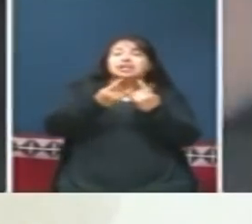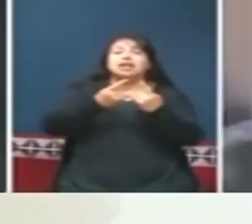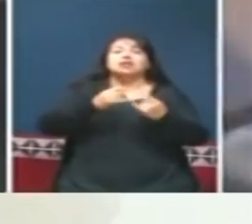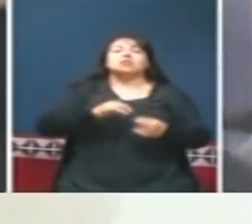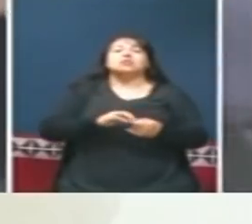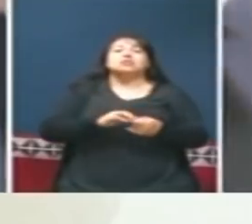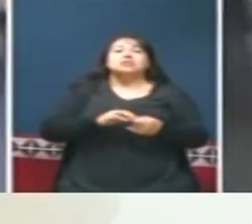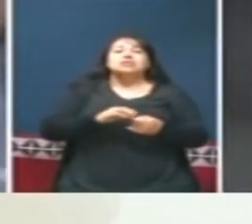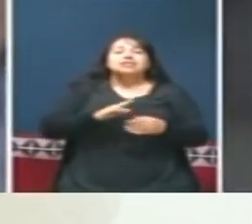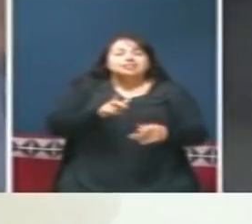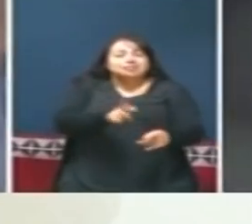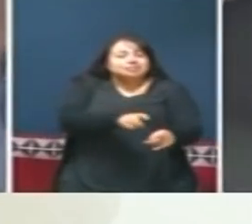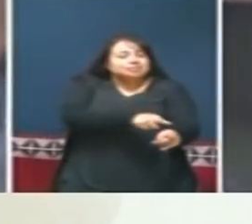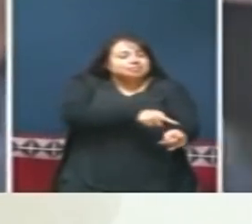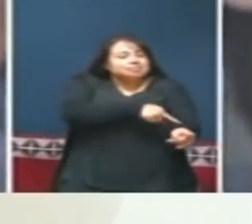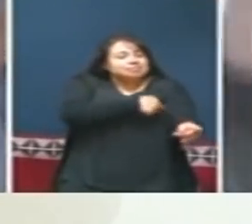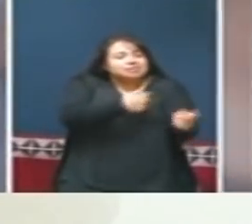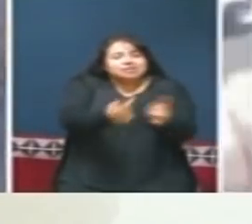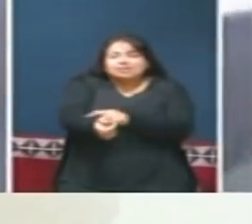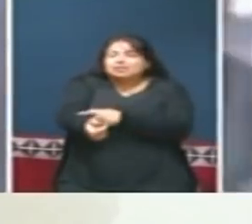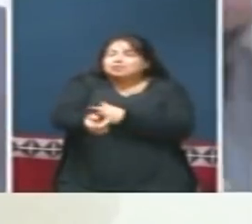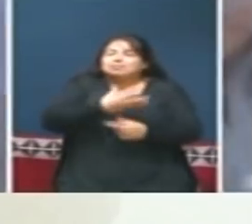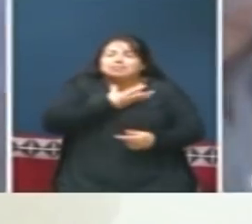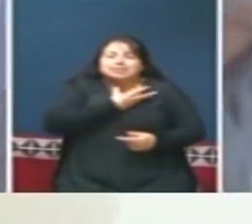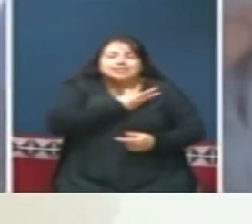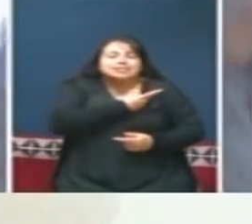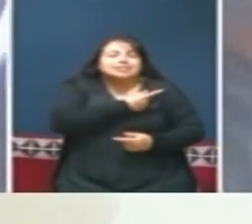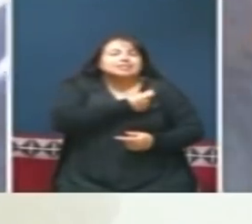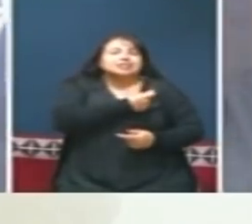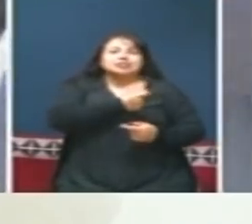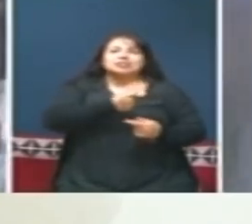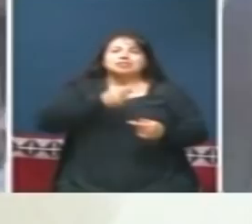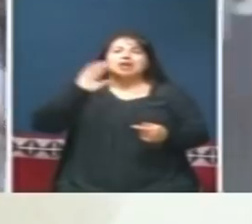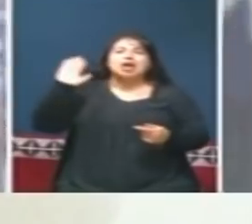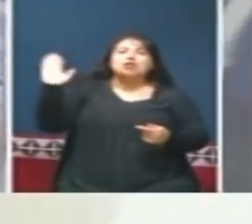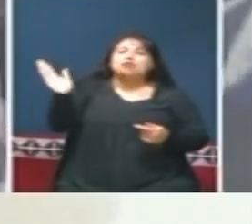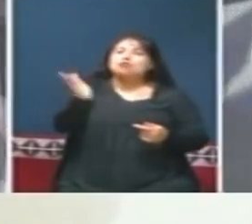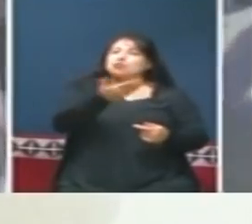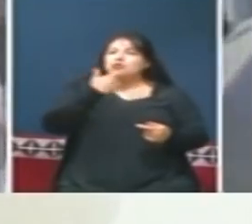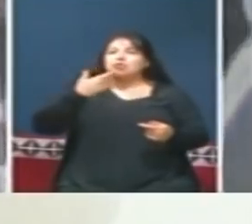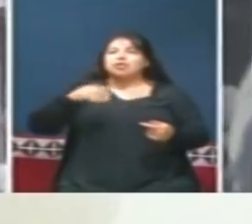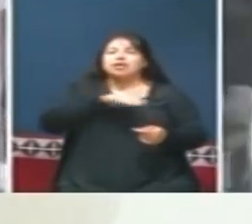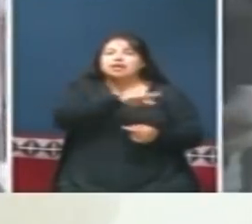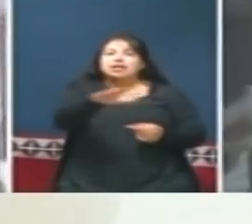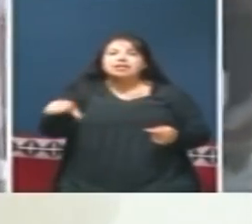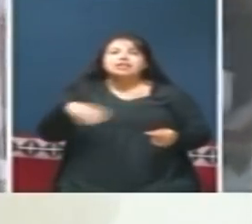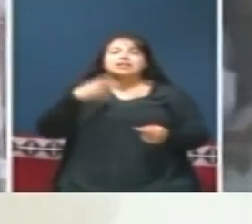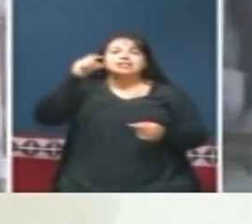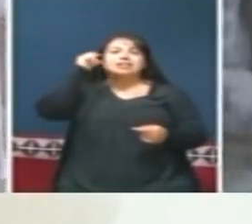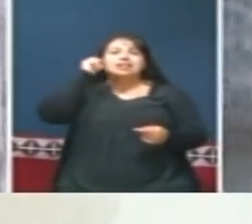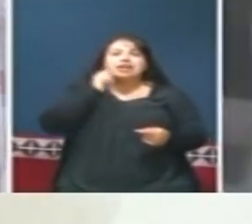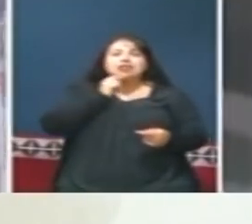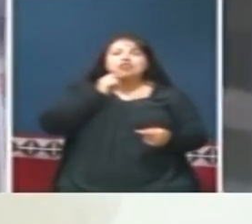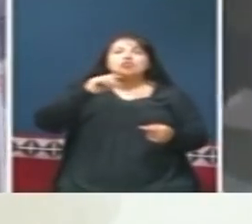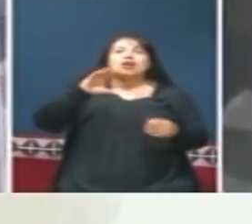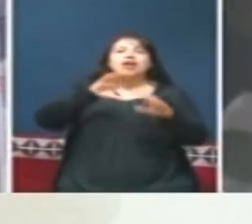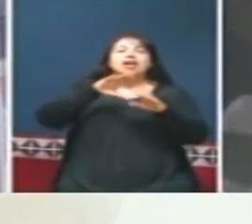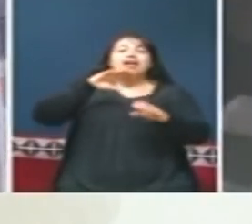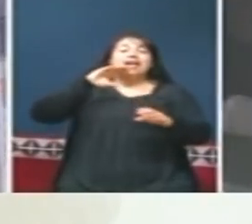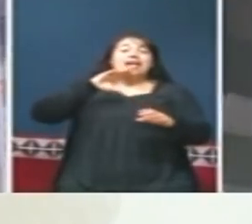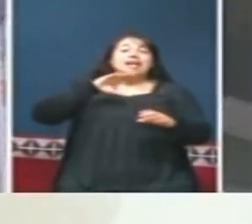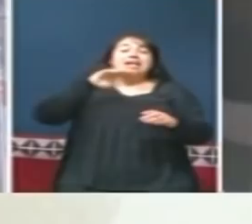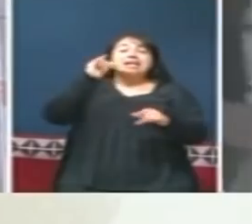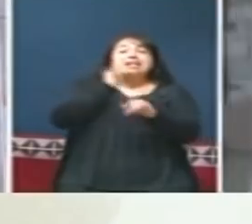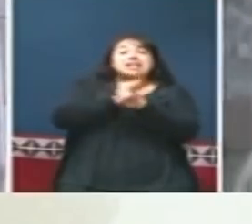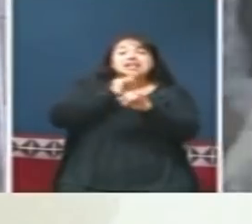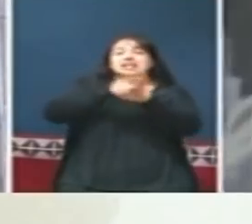muy emotivo para toda la feligresía, para toda la comunidad de La Rioja y la Iglesia Universal. En todo el